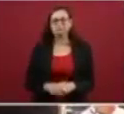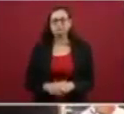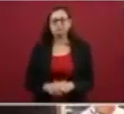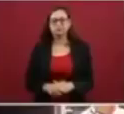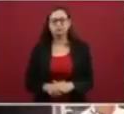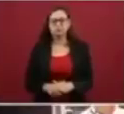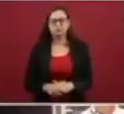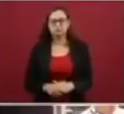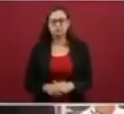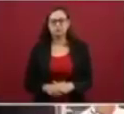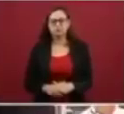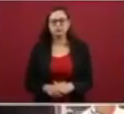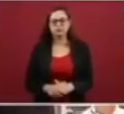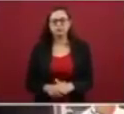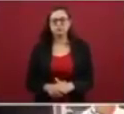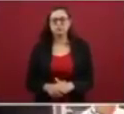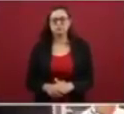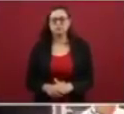Pienso,